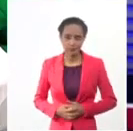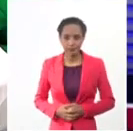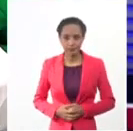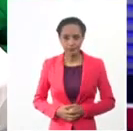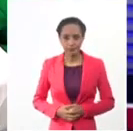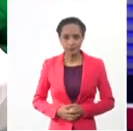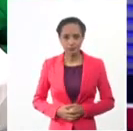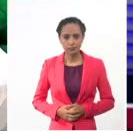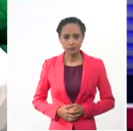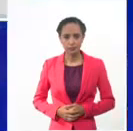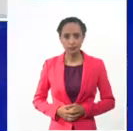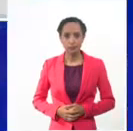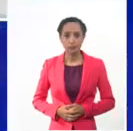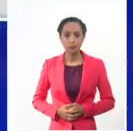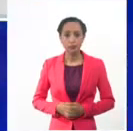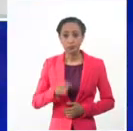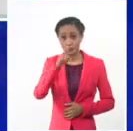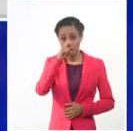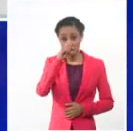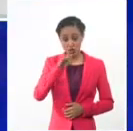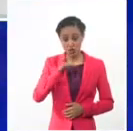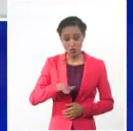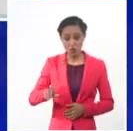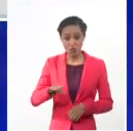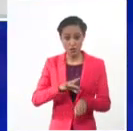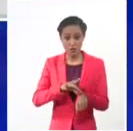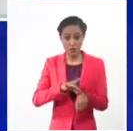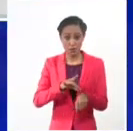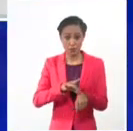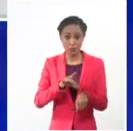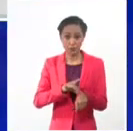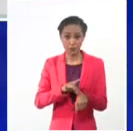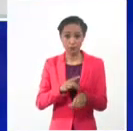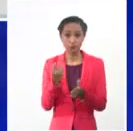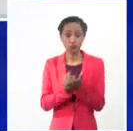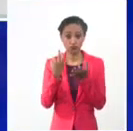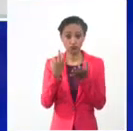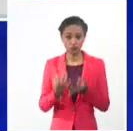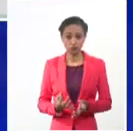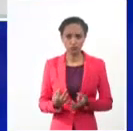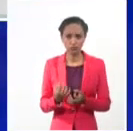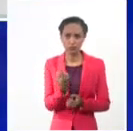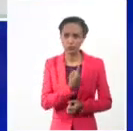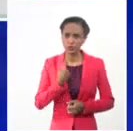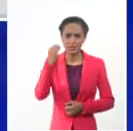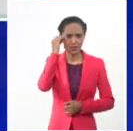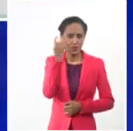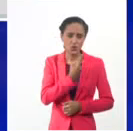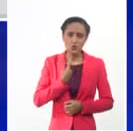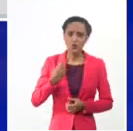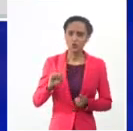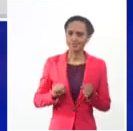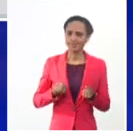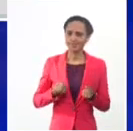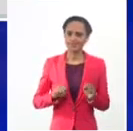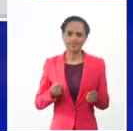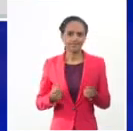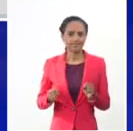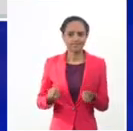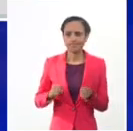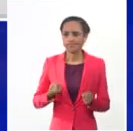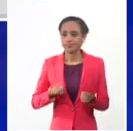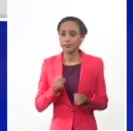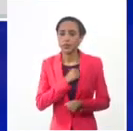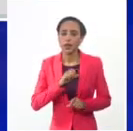Casos pediátricos diagnosticados, que saben que eso es casi una obsesión para lograr su disminución.